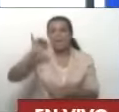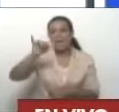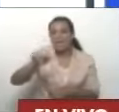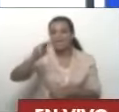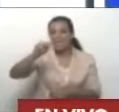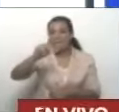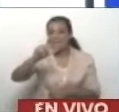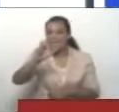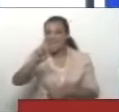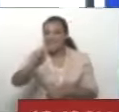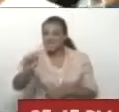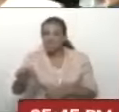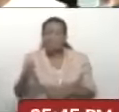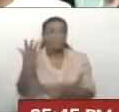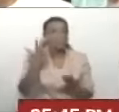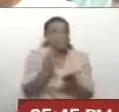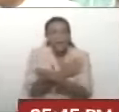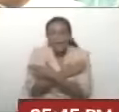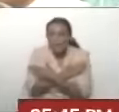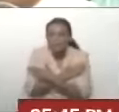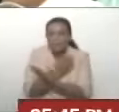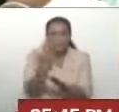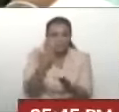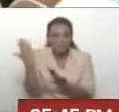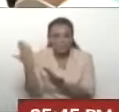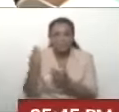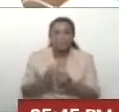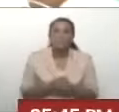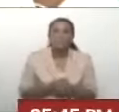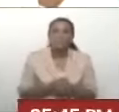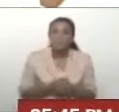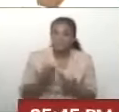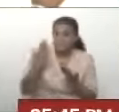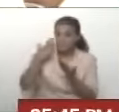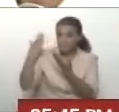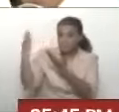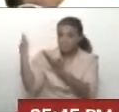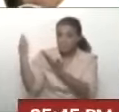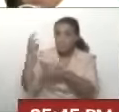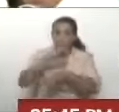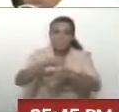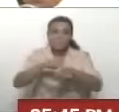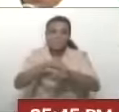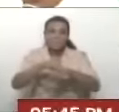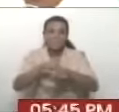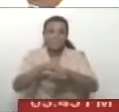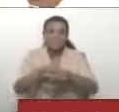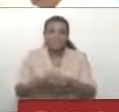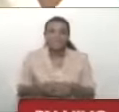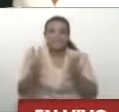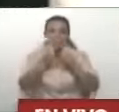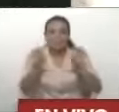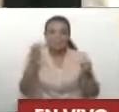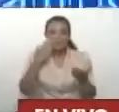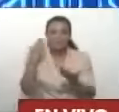niños, niñas, jóvenes, maestros. Se trata de Yelitze Santaella. ¡Que pase, Yelitze!